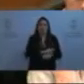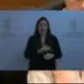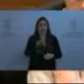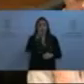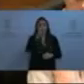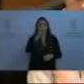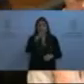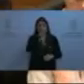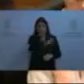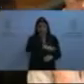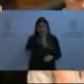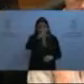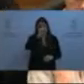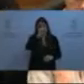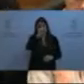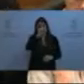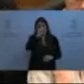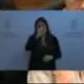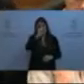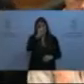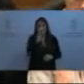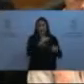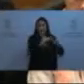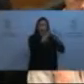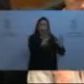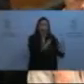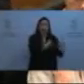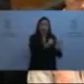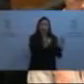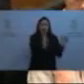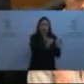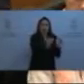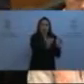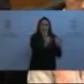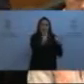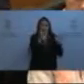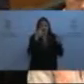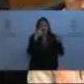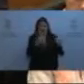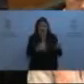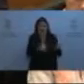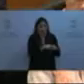podríamos empezar, que es una pequeña capilla, pero yo creo que es un inmenso despropósito.